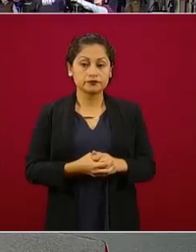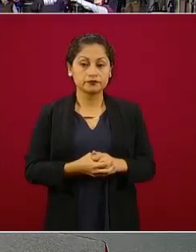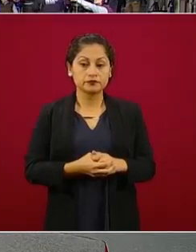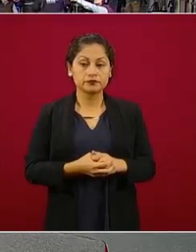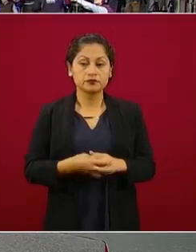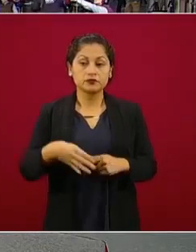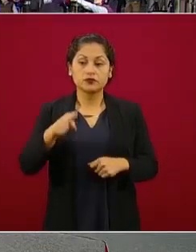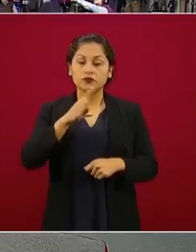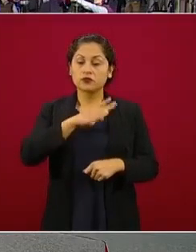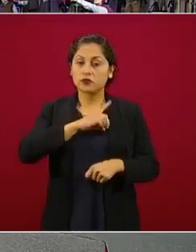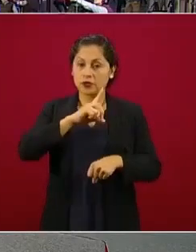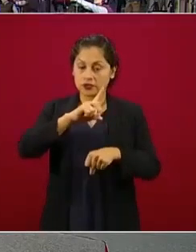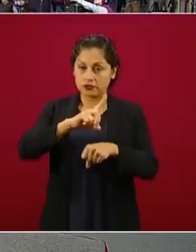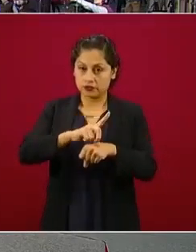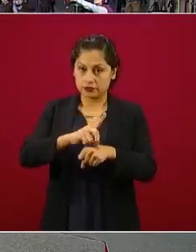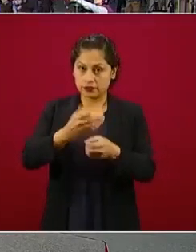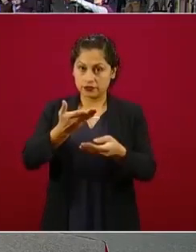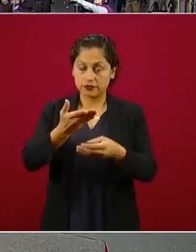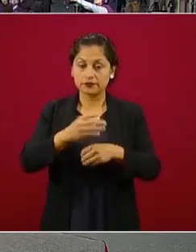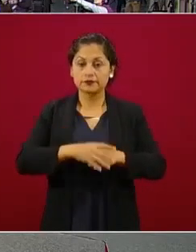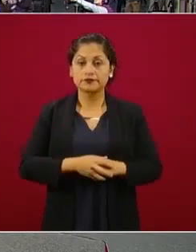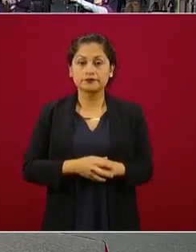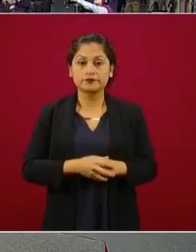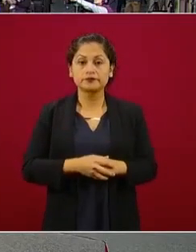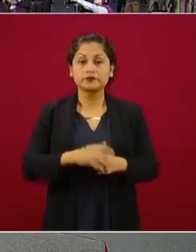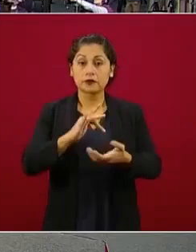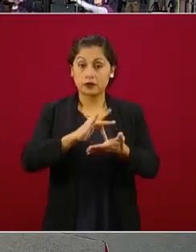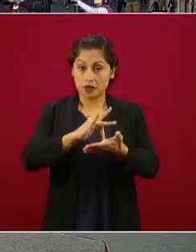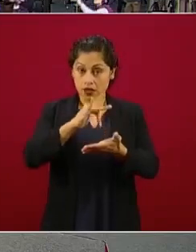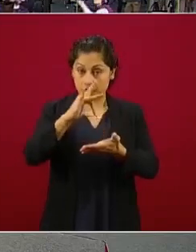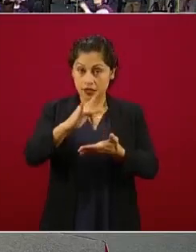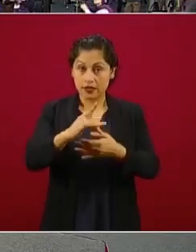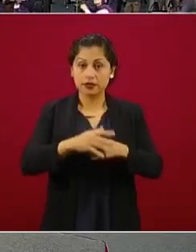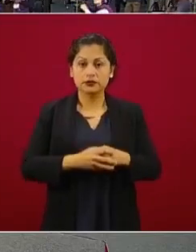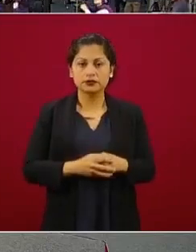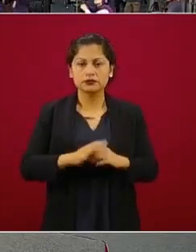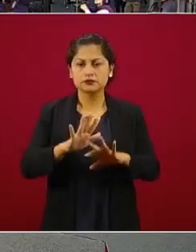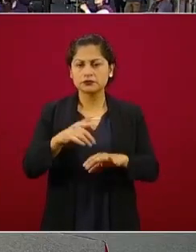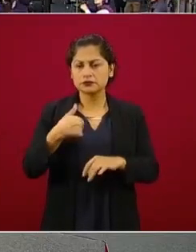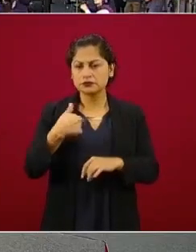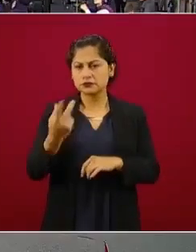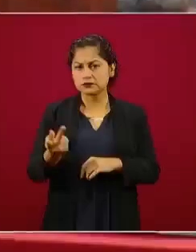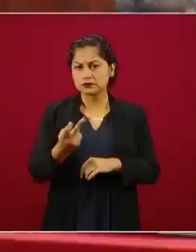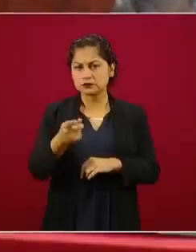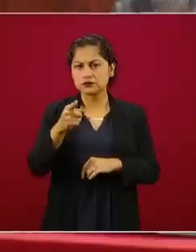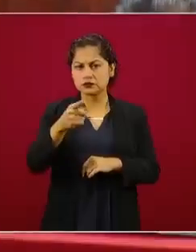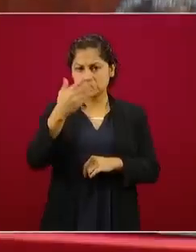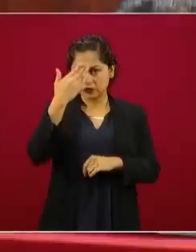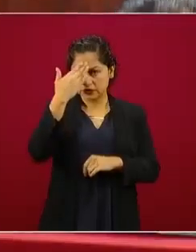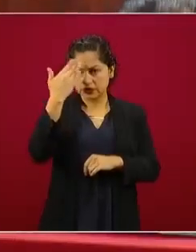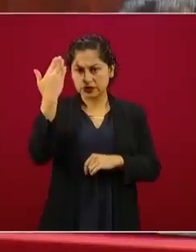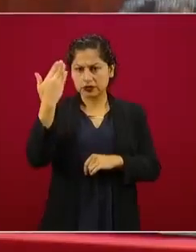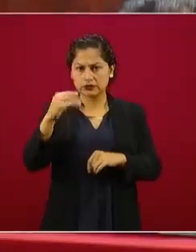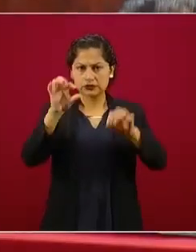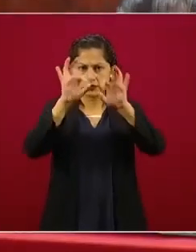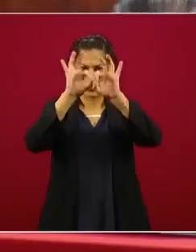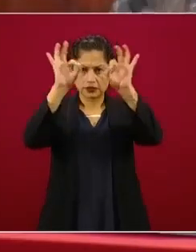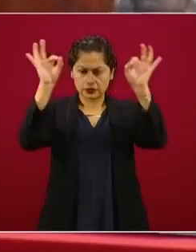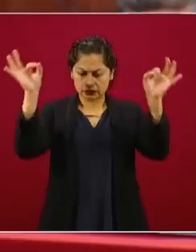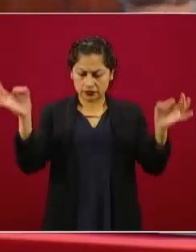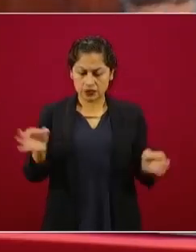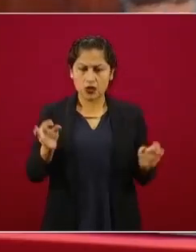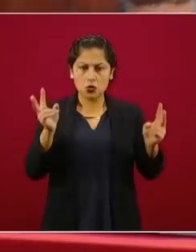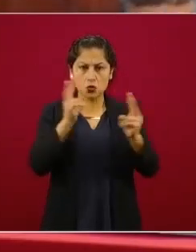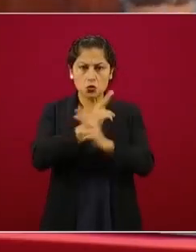Buenos días, perdón. Antes que nada, agradecerles. Y usted ha dicho que los túneles de sanitizantes es un desperdicio de dinero